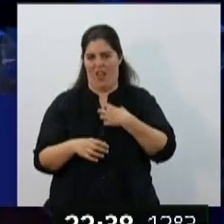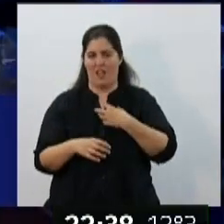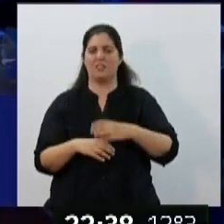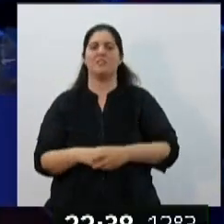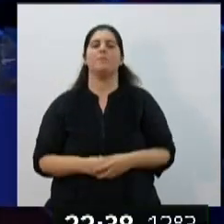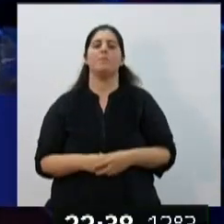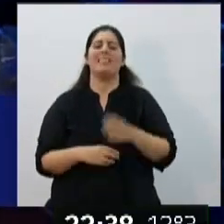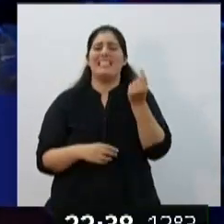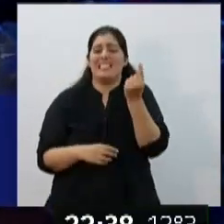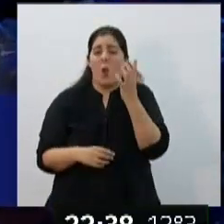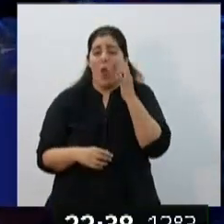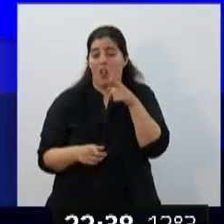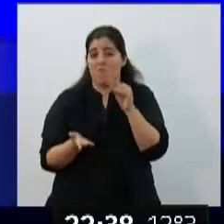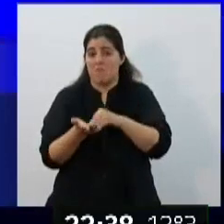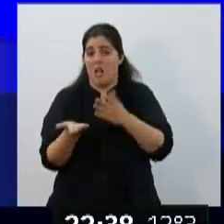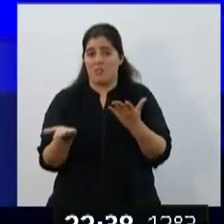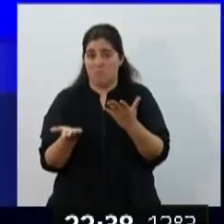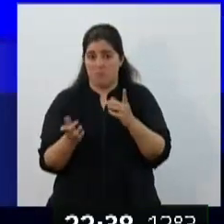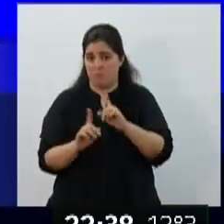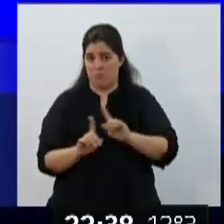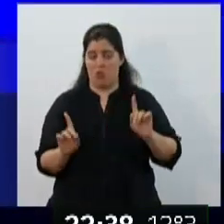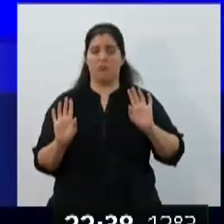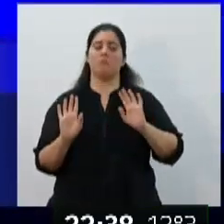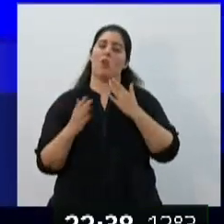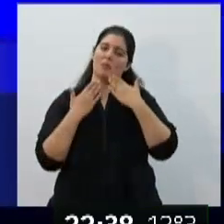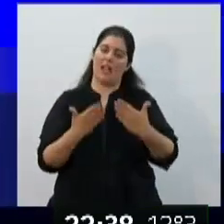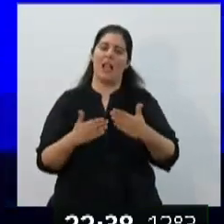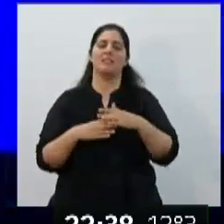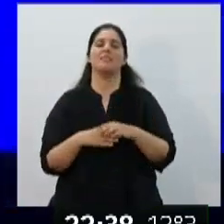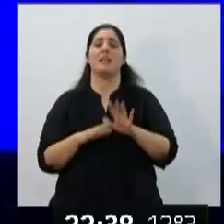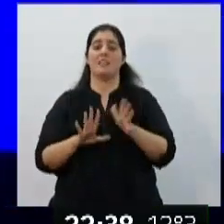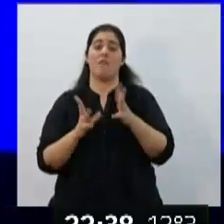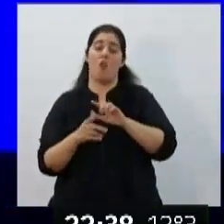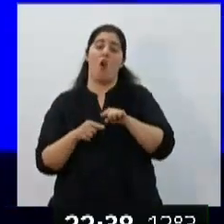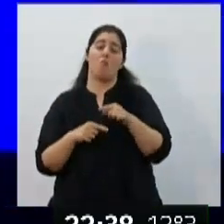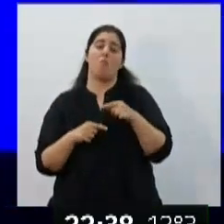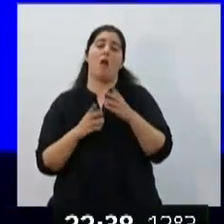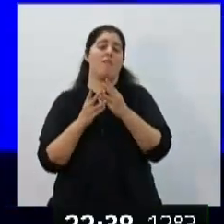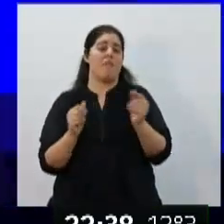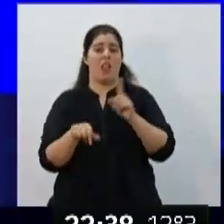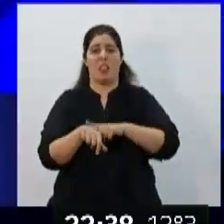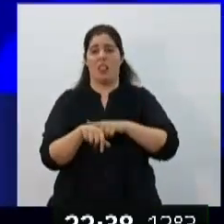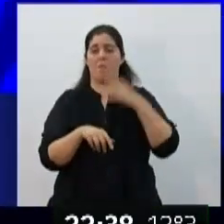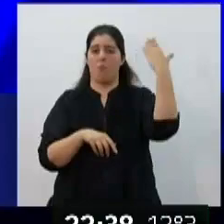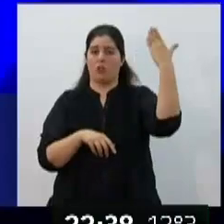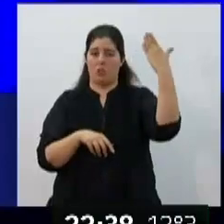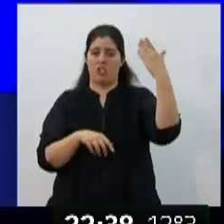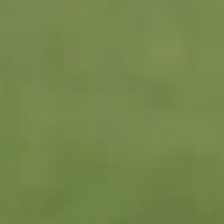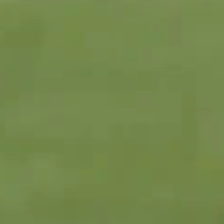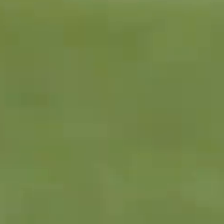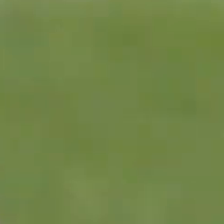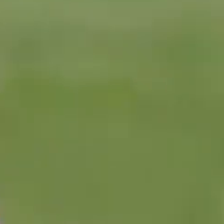Quedan algunos segundos, no los va a utilizar. Le agradecemos muchísimo. De esta forma, entonces, concluye el tiempo de exposiciones